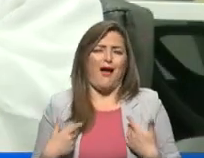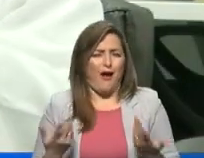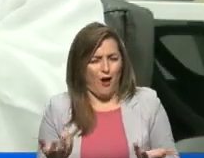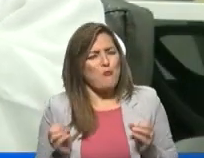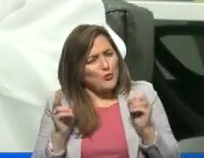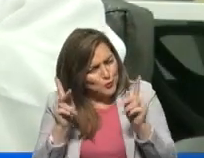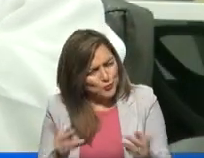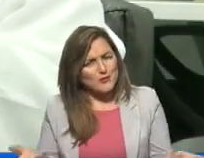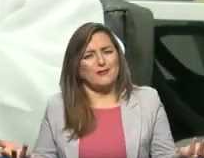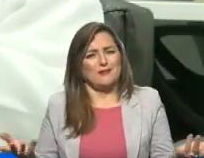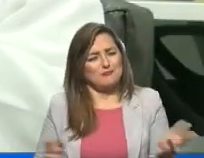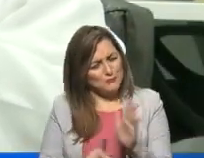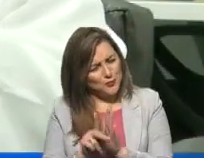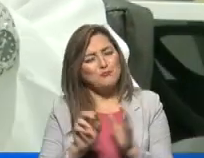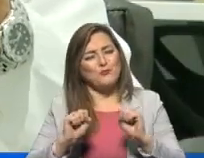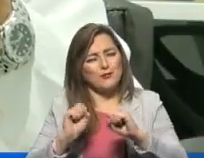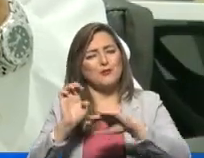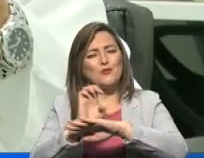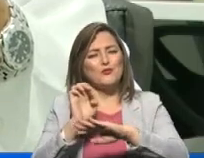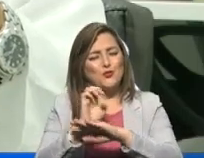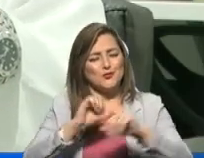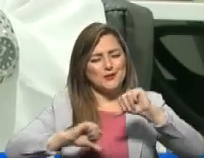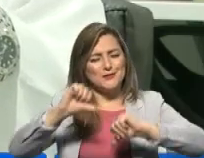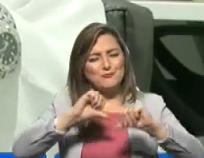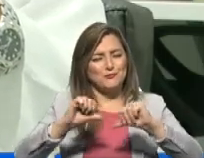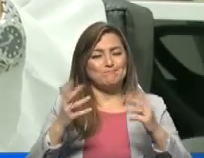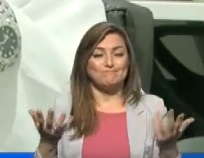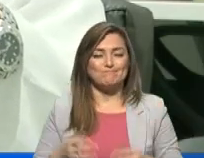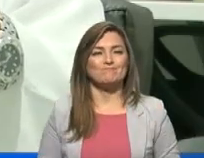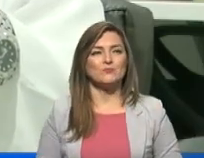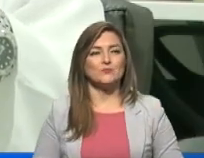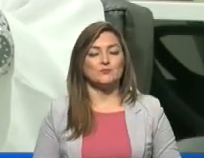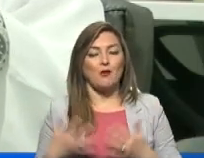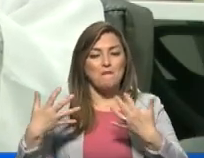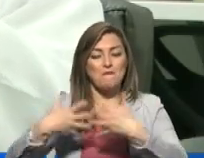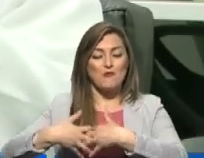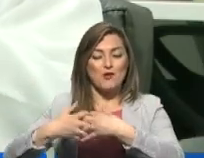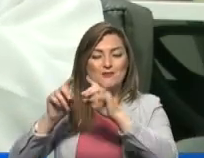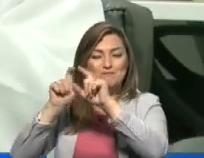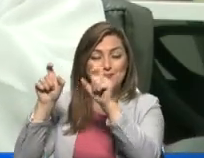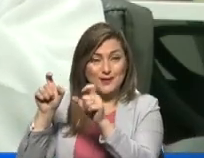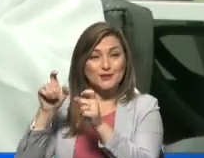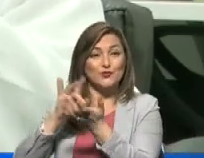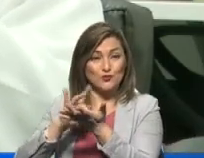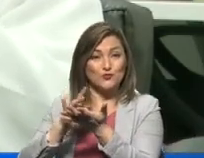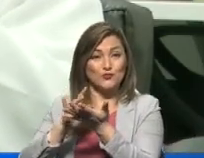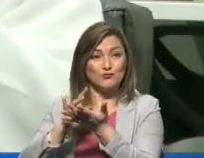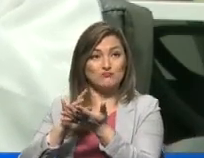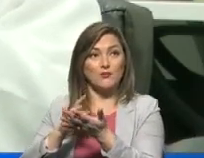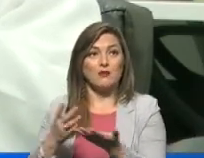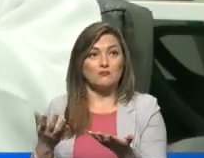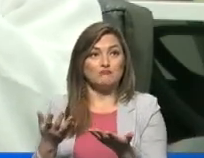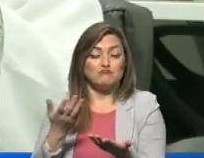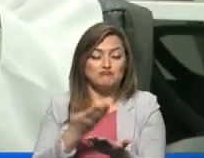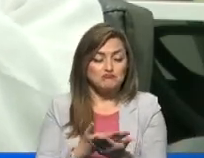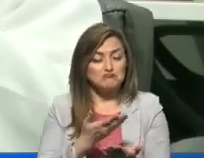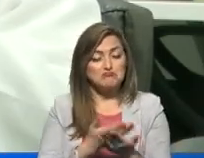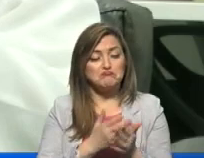para la población del Ecuador de que el patrocinante, el fabricante de la vacuna, ha ofrecido